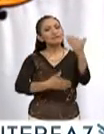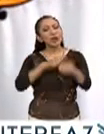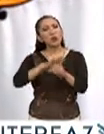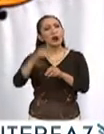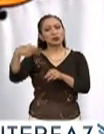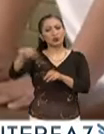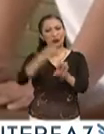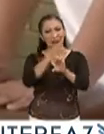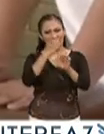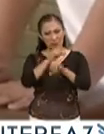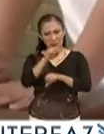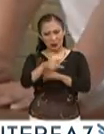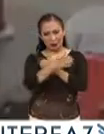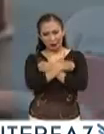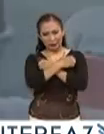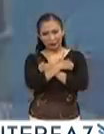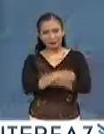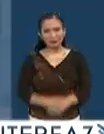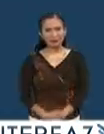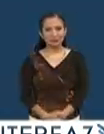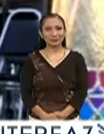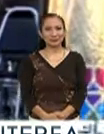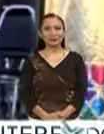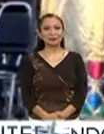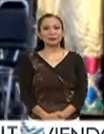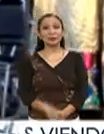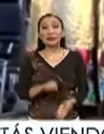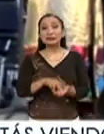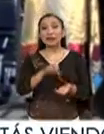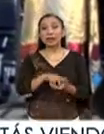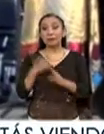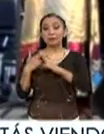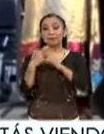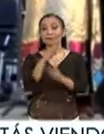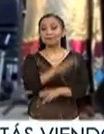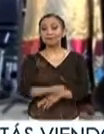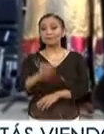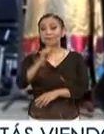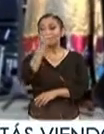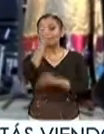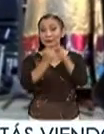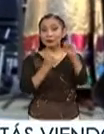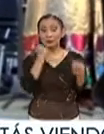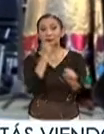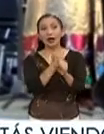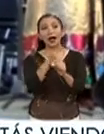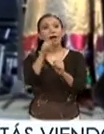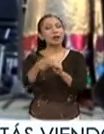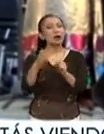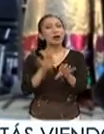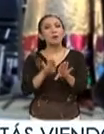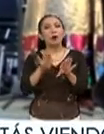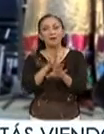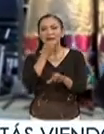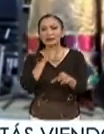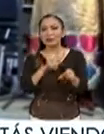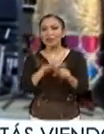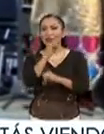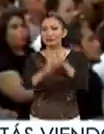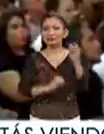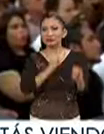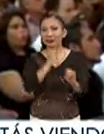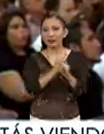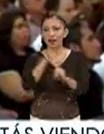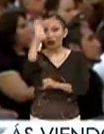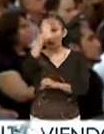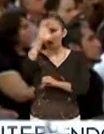de la entidad en materia educativa. Saltillo cumple 441 años y lo celebran con el Festival